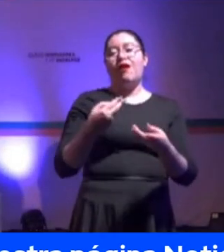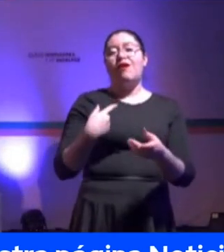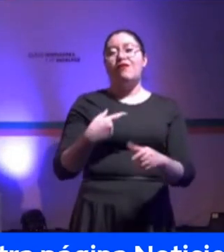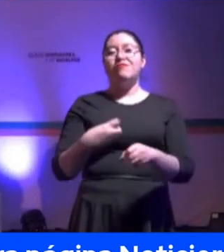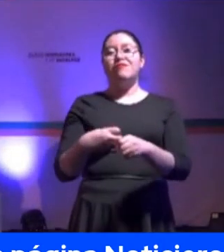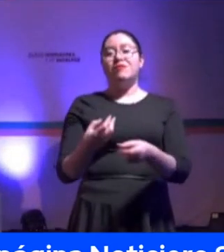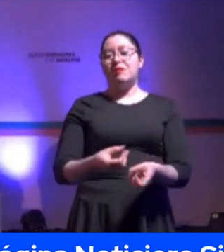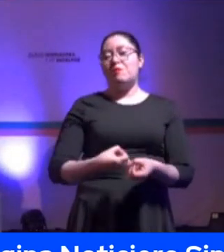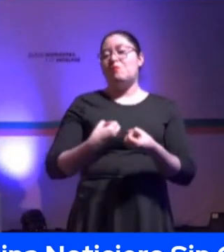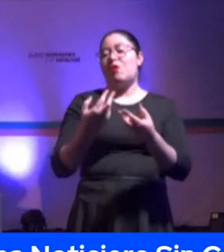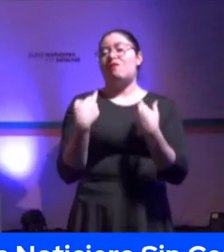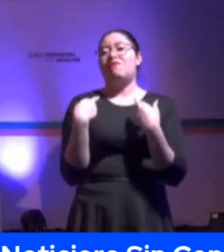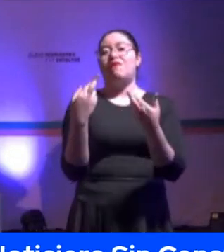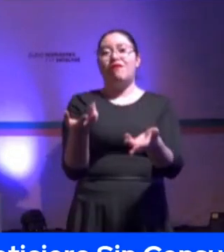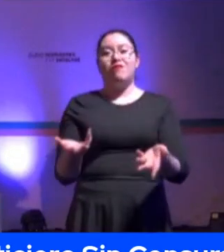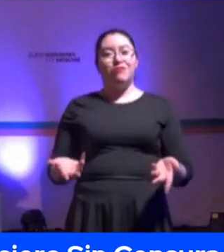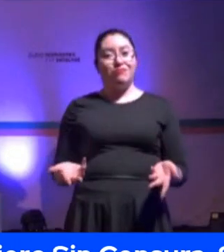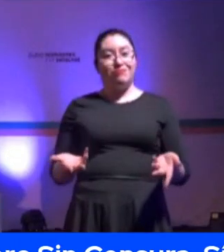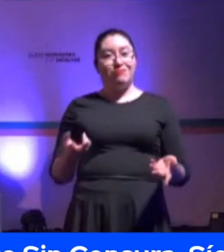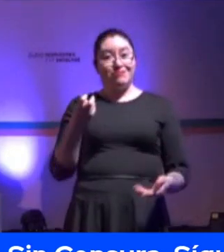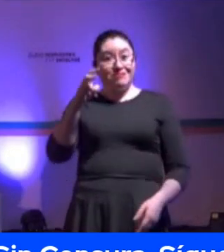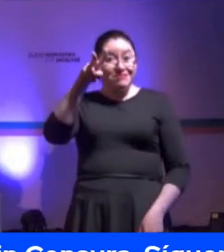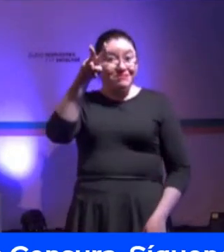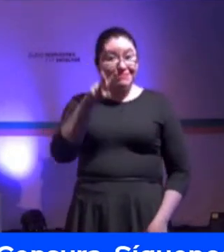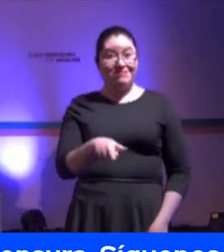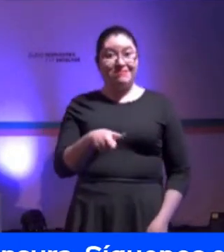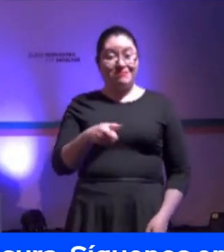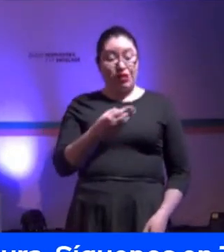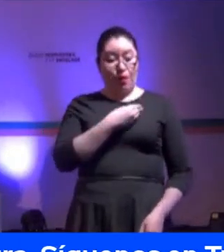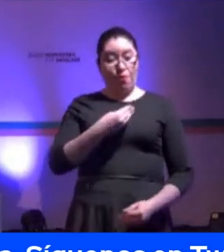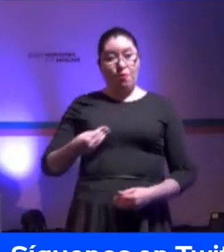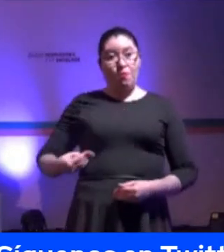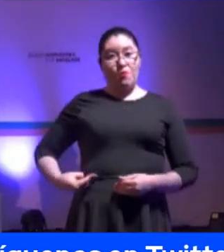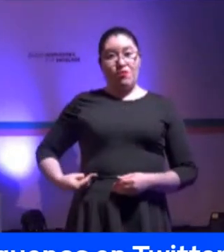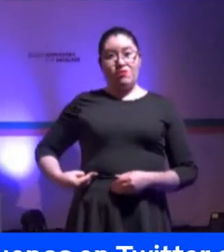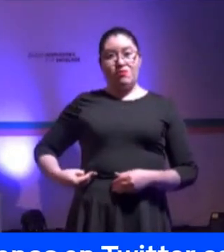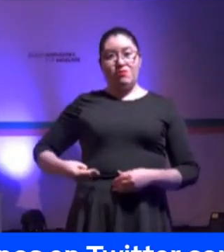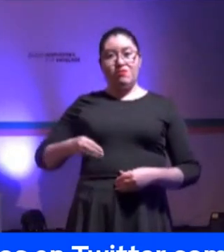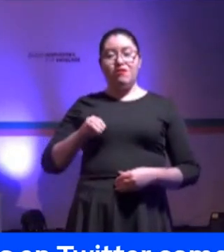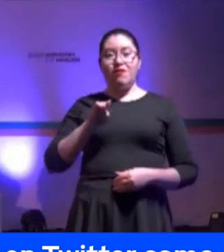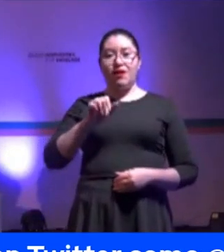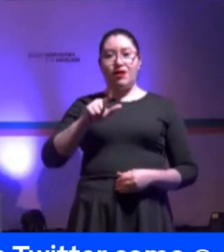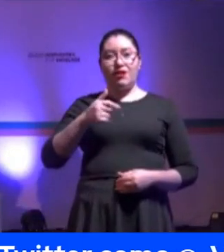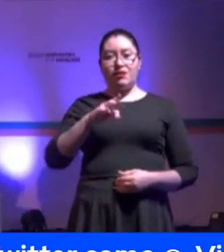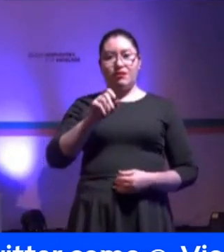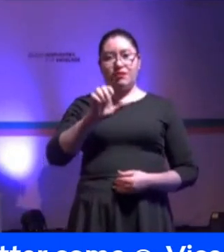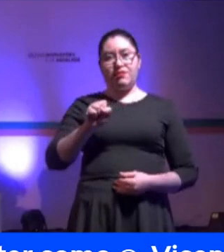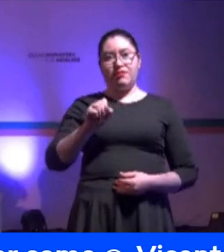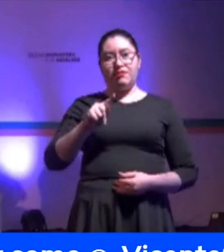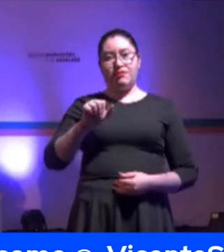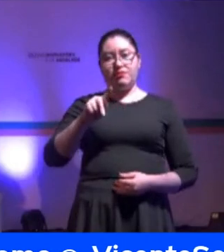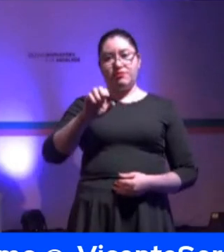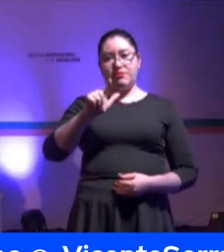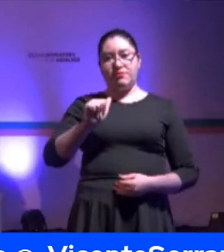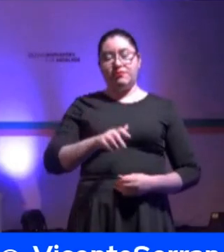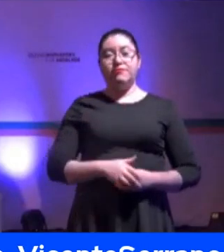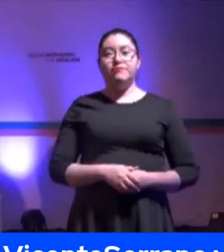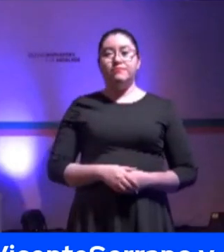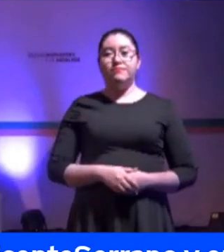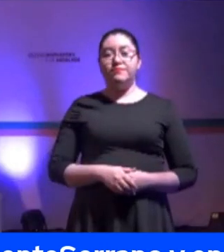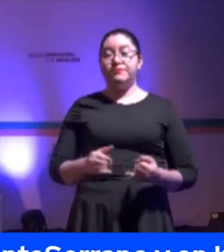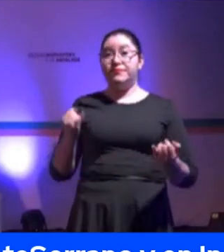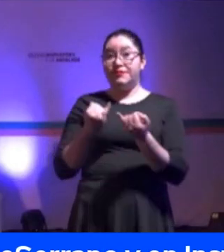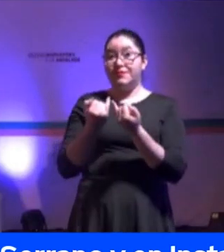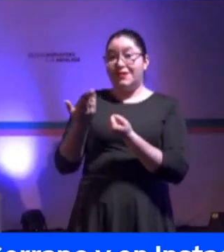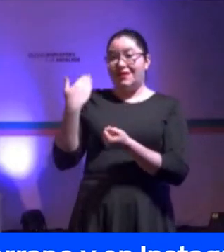chelas. Esto es real, es un municipio, Ángeles Tetela. Oye, Meme, y además, esto va de la mano con lo